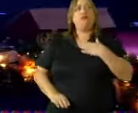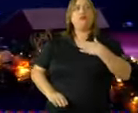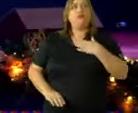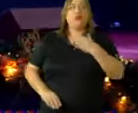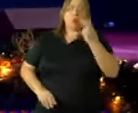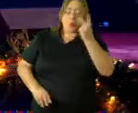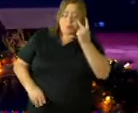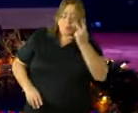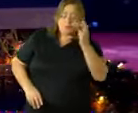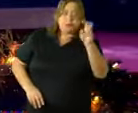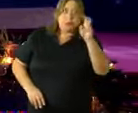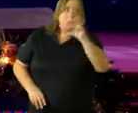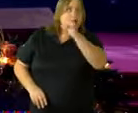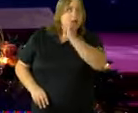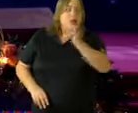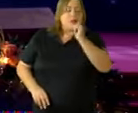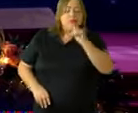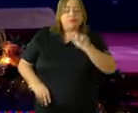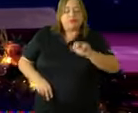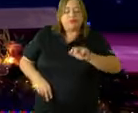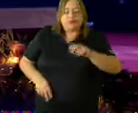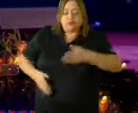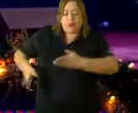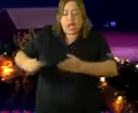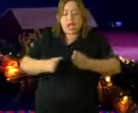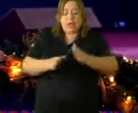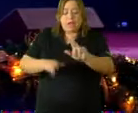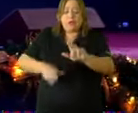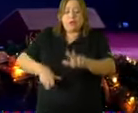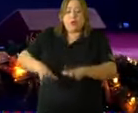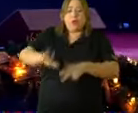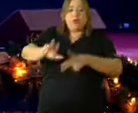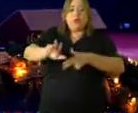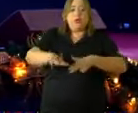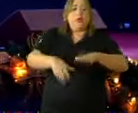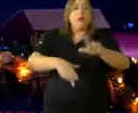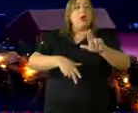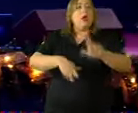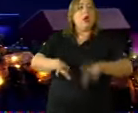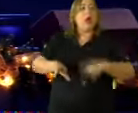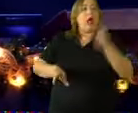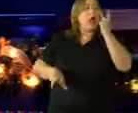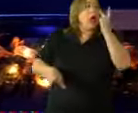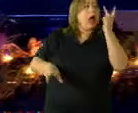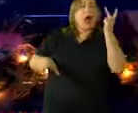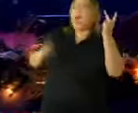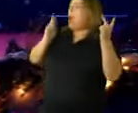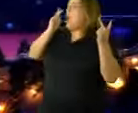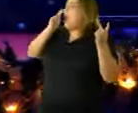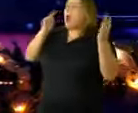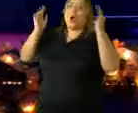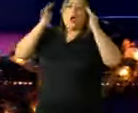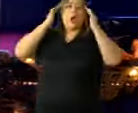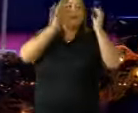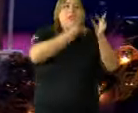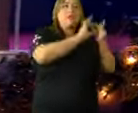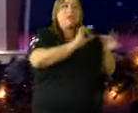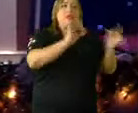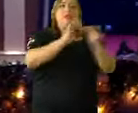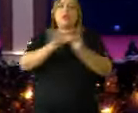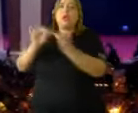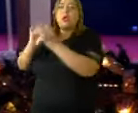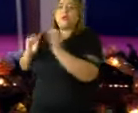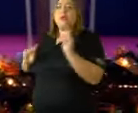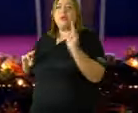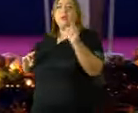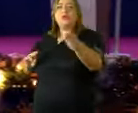de Jerusalén, por las calles de Israel, teniendo un panorama histórico. Pero otra cosa es caminar por las